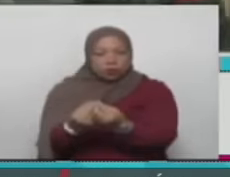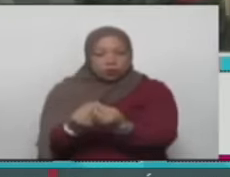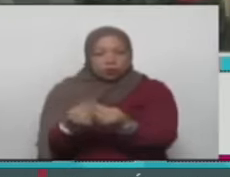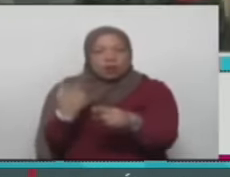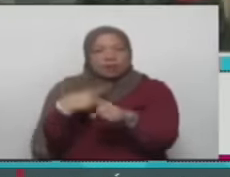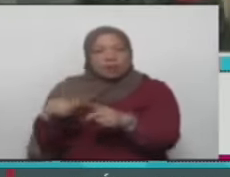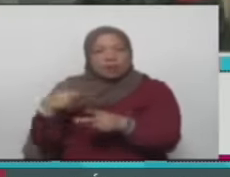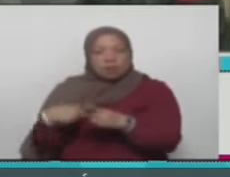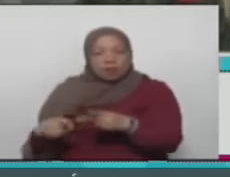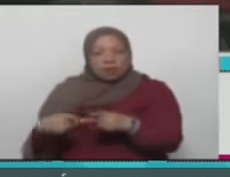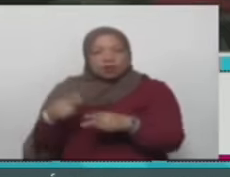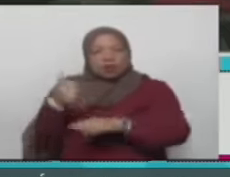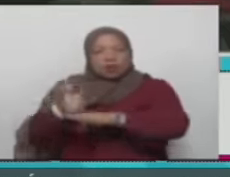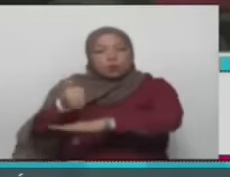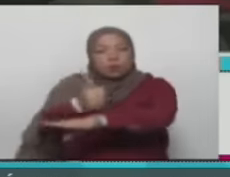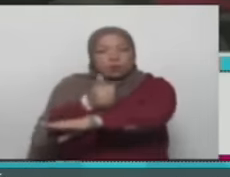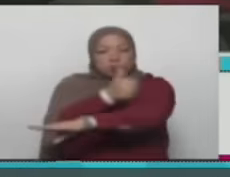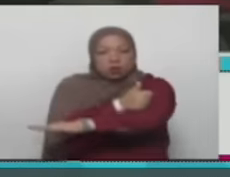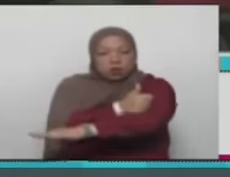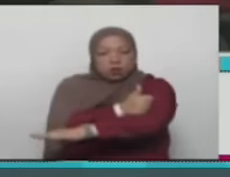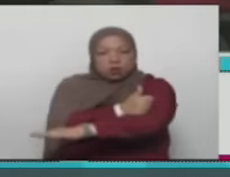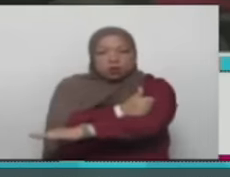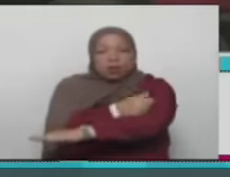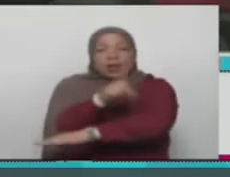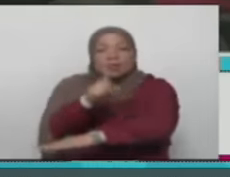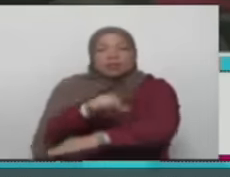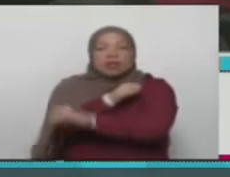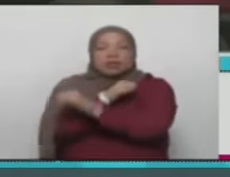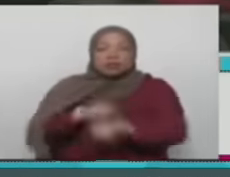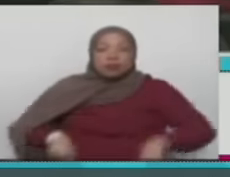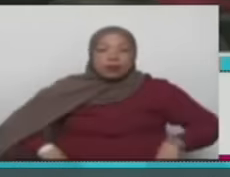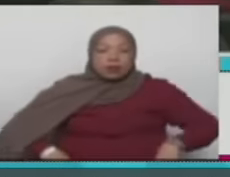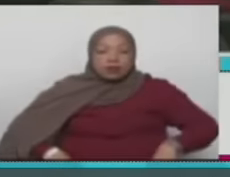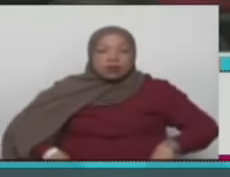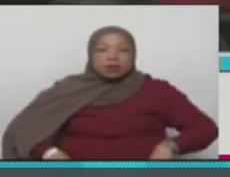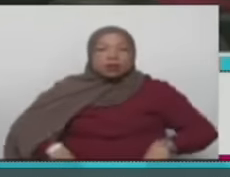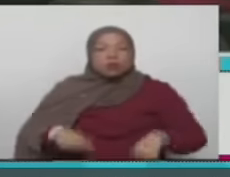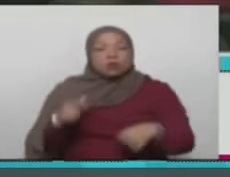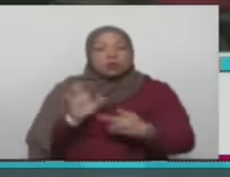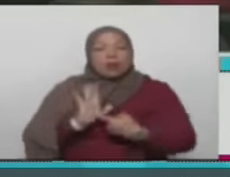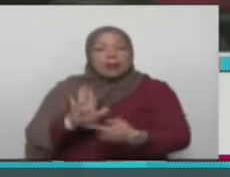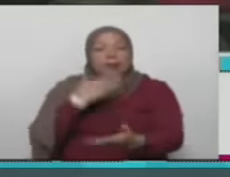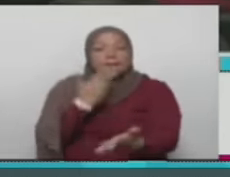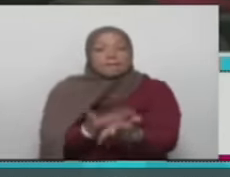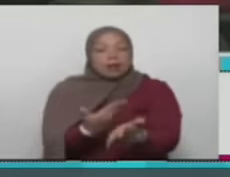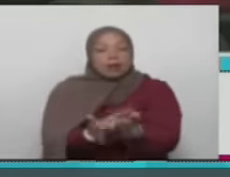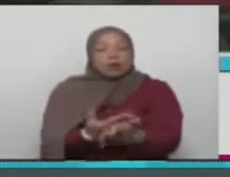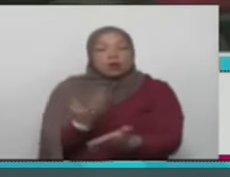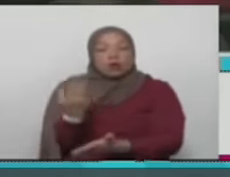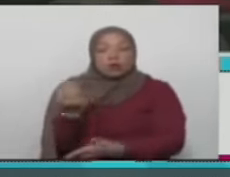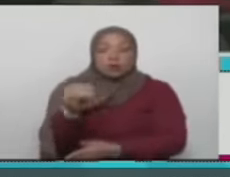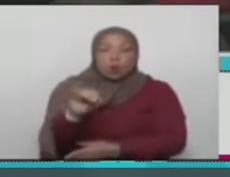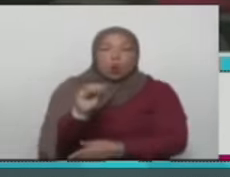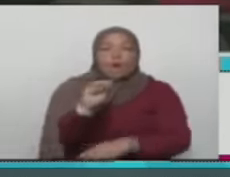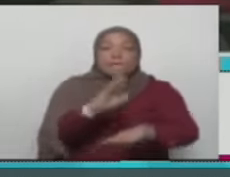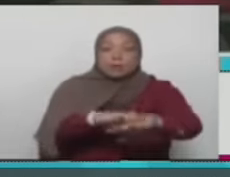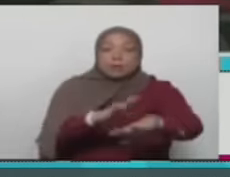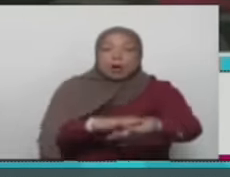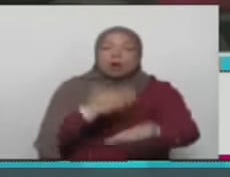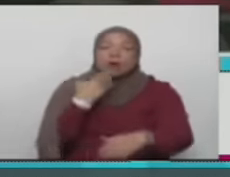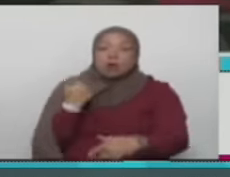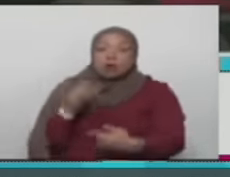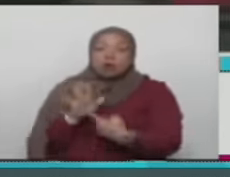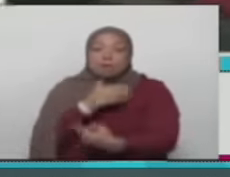demás rectores y suplentes, presentó los expedientes que se le estaban solicitando. ¿Por qué? Porque